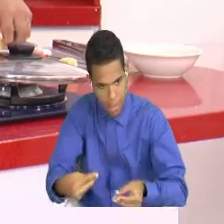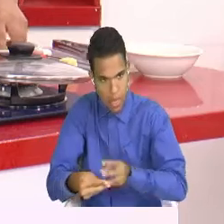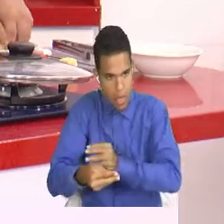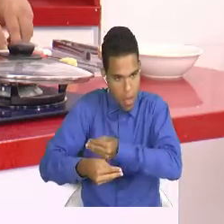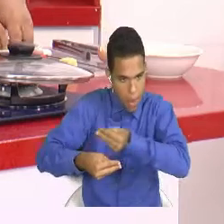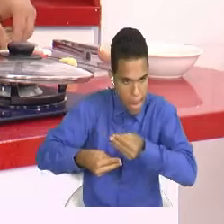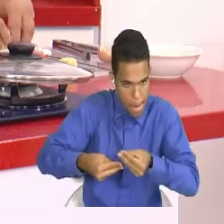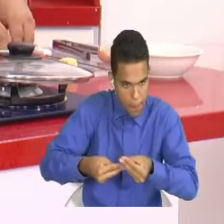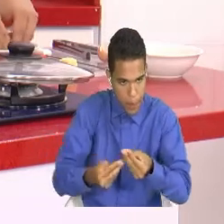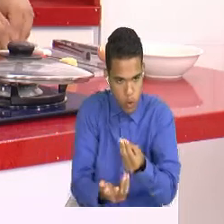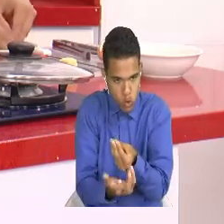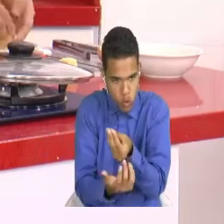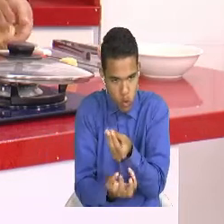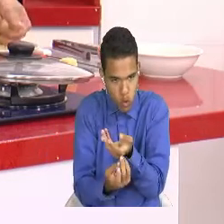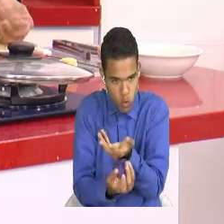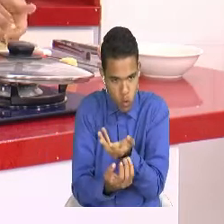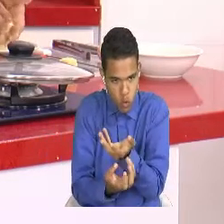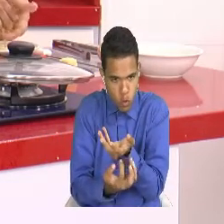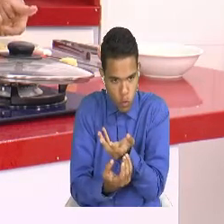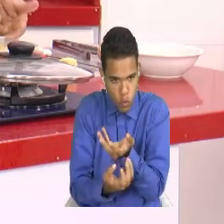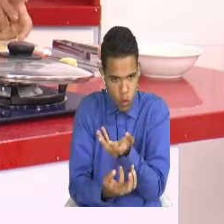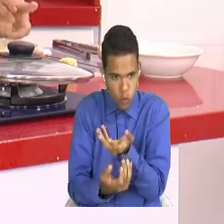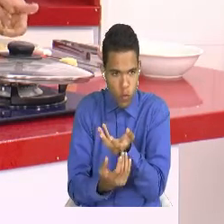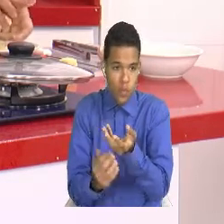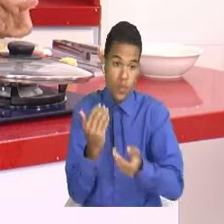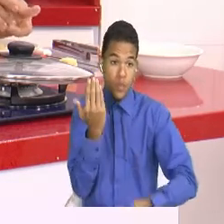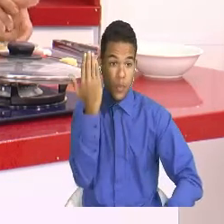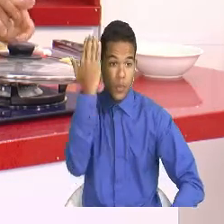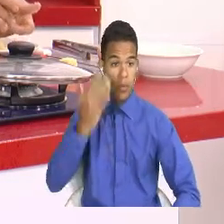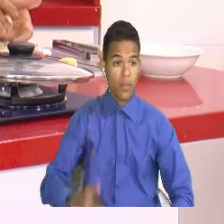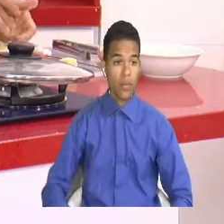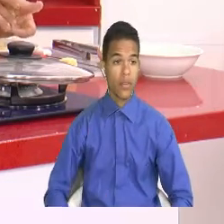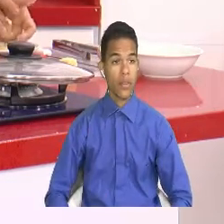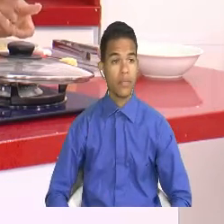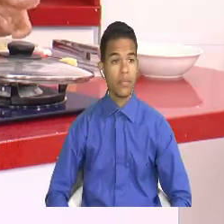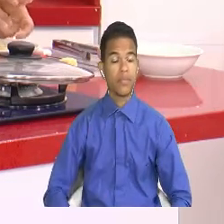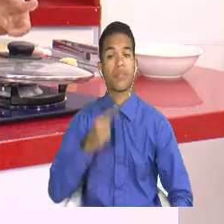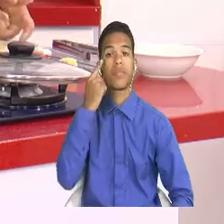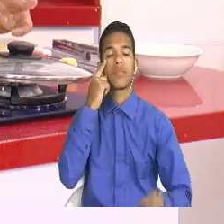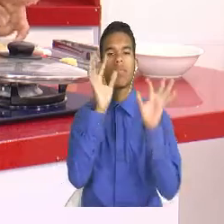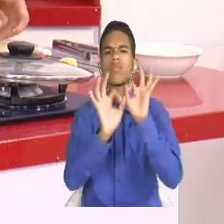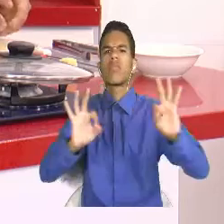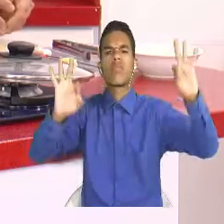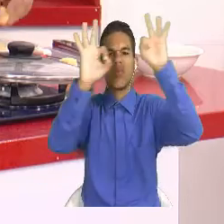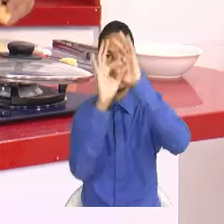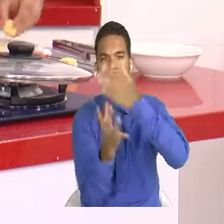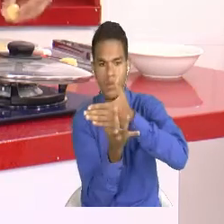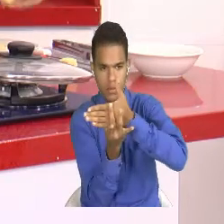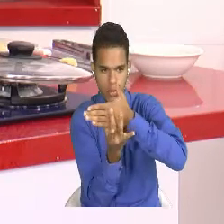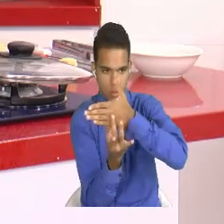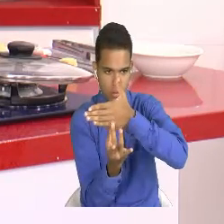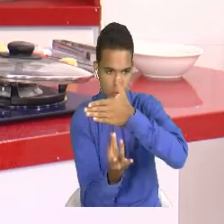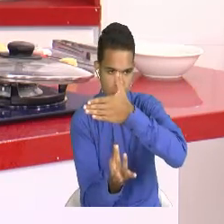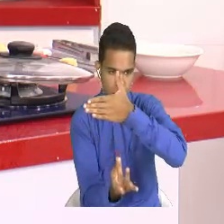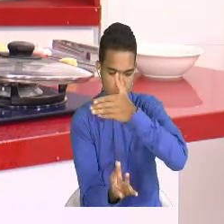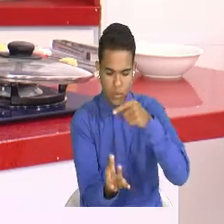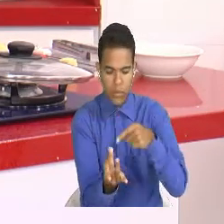voy aprendiendo la técnica, no se crean ustedes ahí sí. Que yo el estoy aceite, bien pegadita. Es importante el aceite que esté